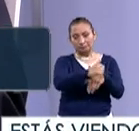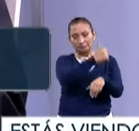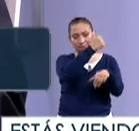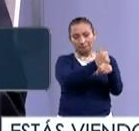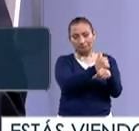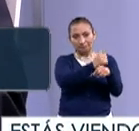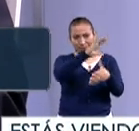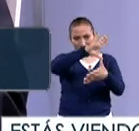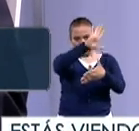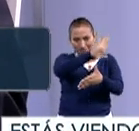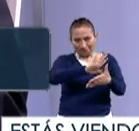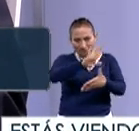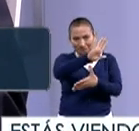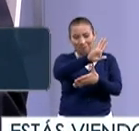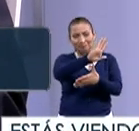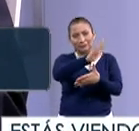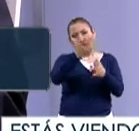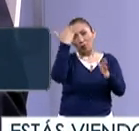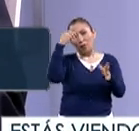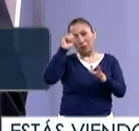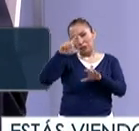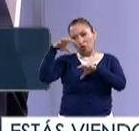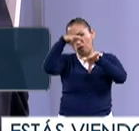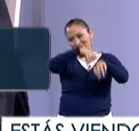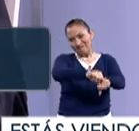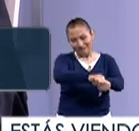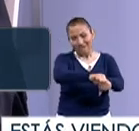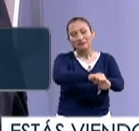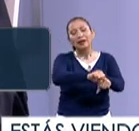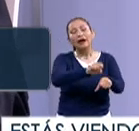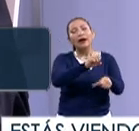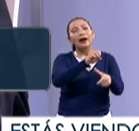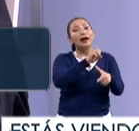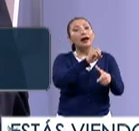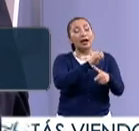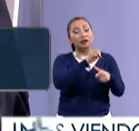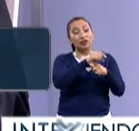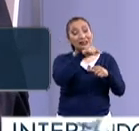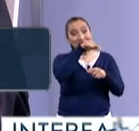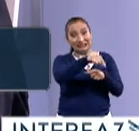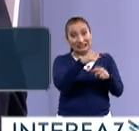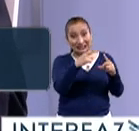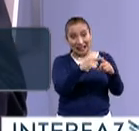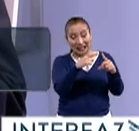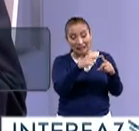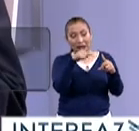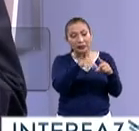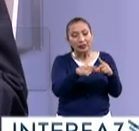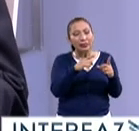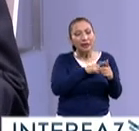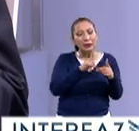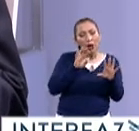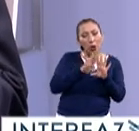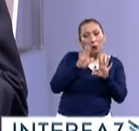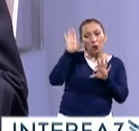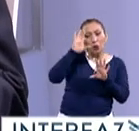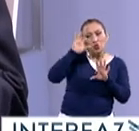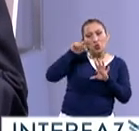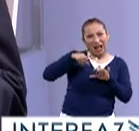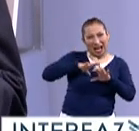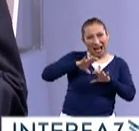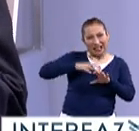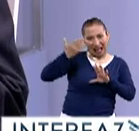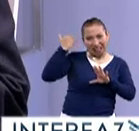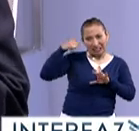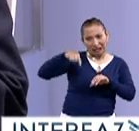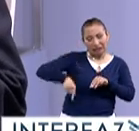en el continente como resultado de la conquista y entonces tiene que negociar con las culturas